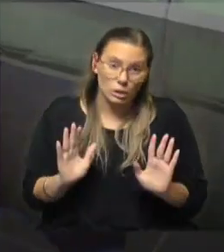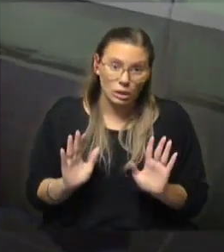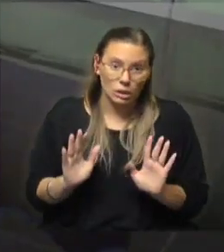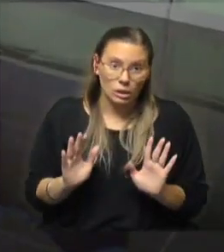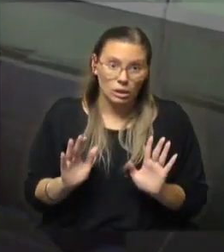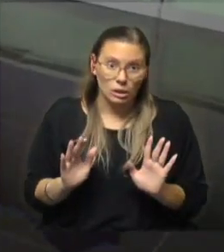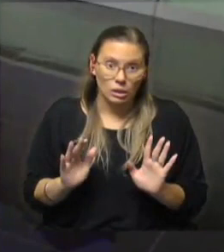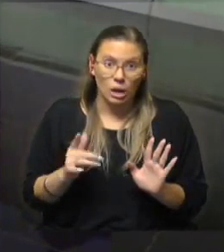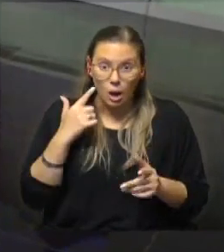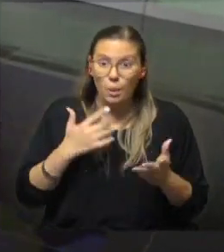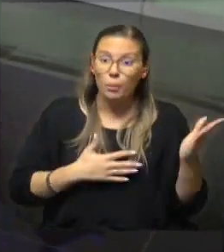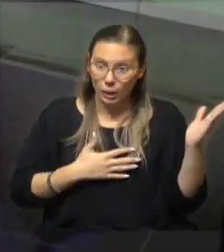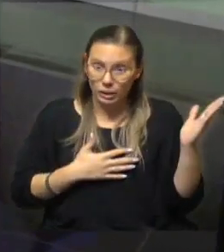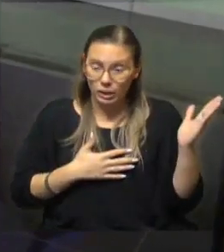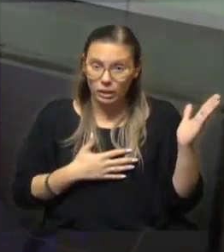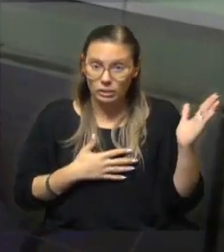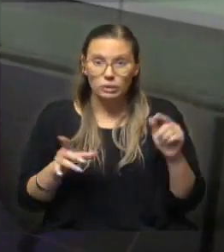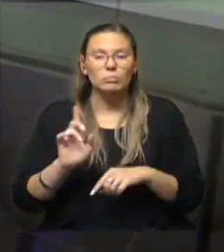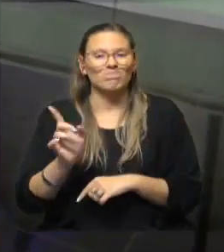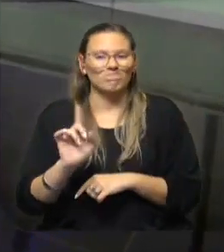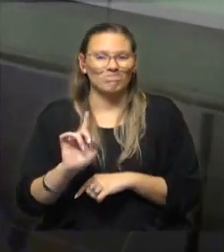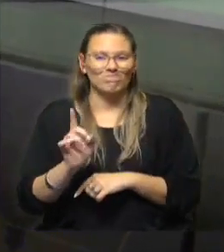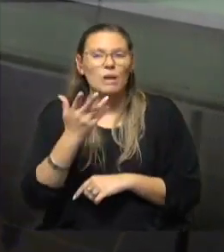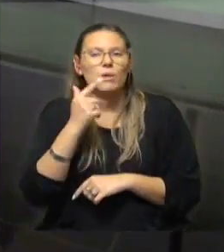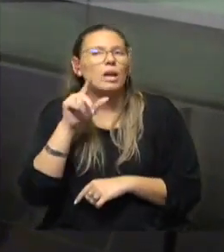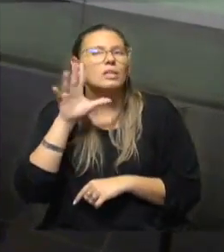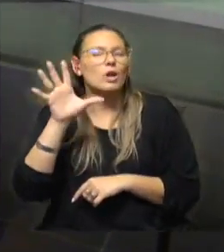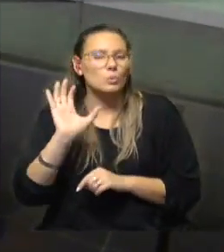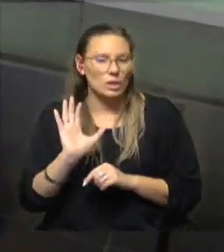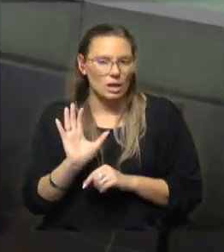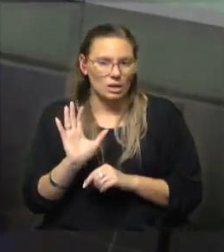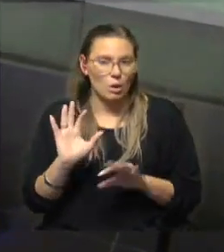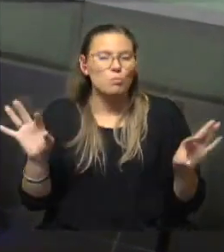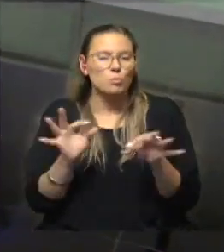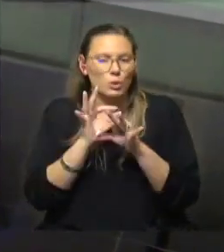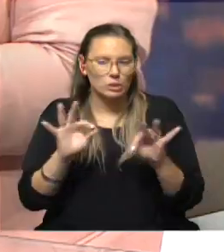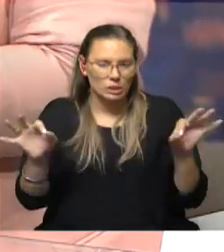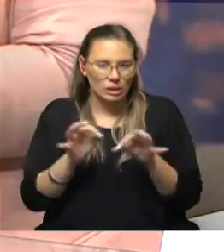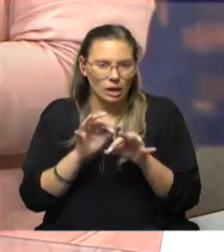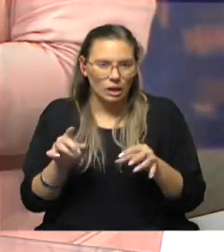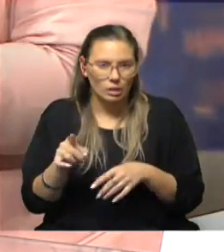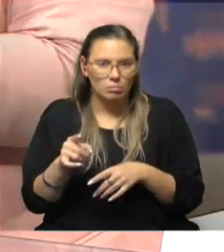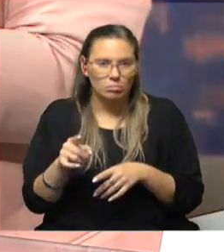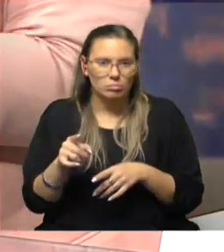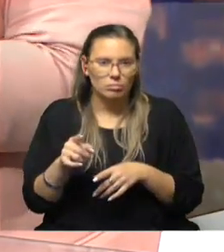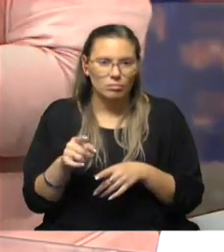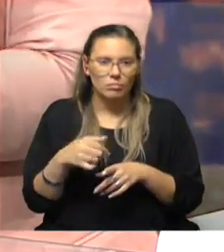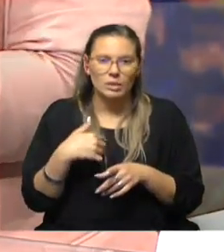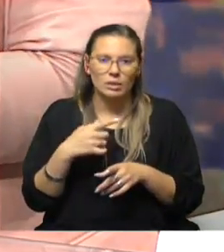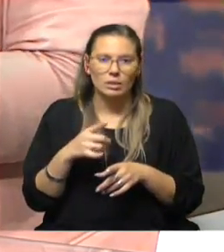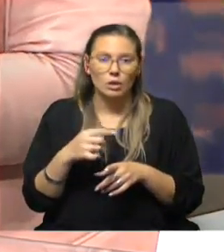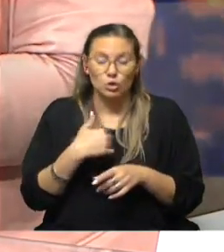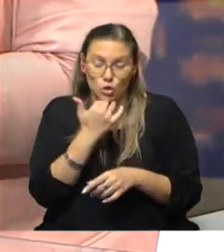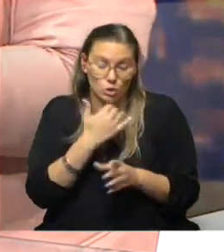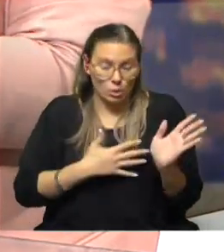¿Y bailás? No. No, ¿no? Me encanta escuchar. ¿Vos sos más musical que pero que te gustaría? Vos sabés que yo tengo una cuestión. No, tampoco